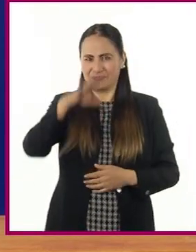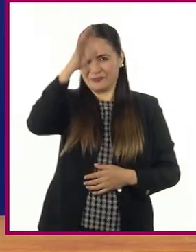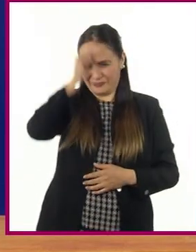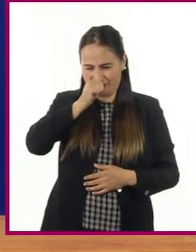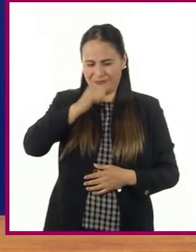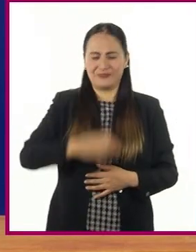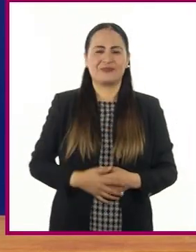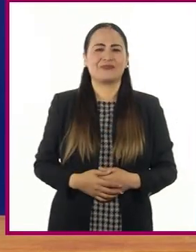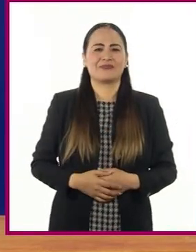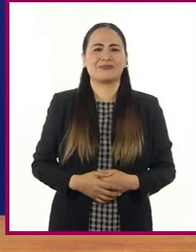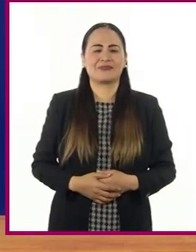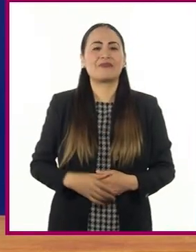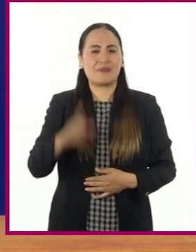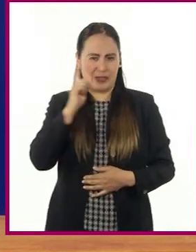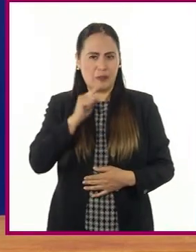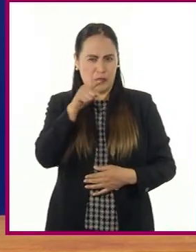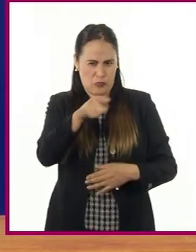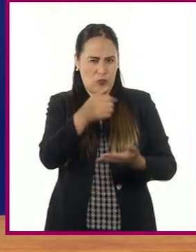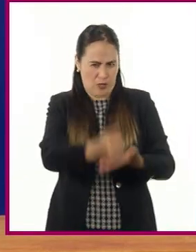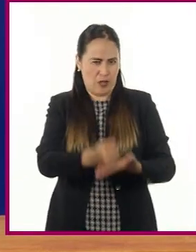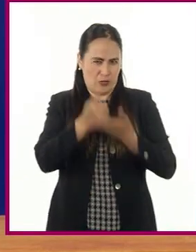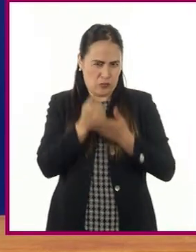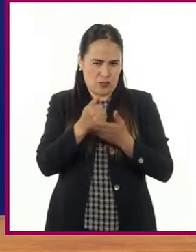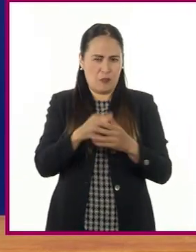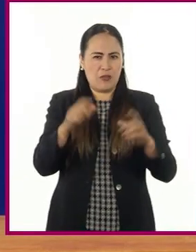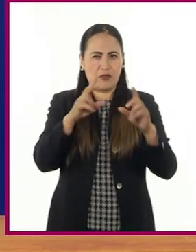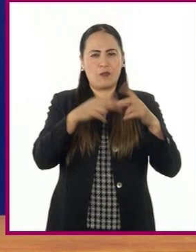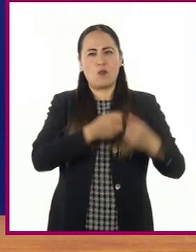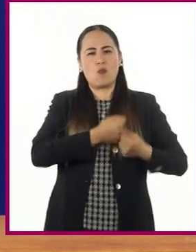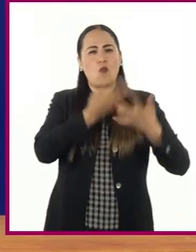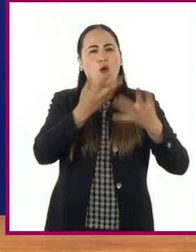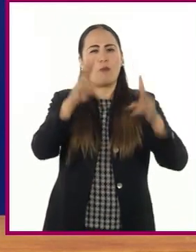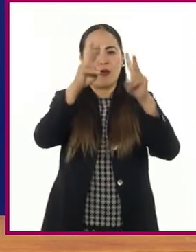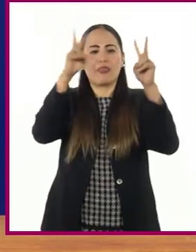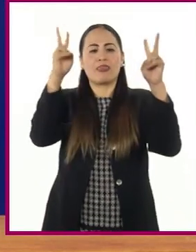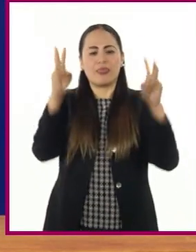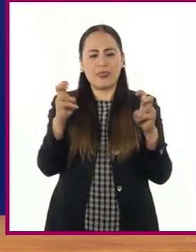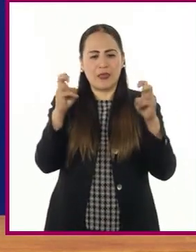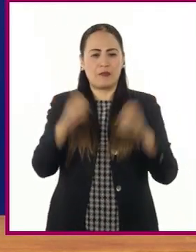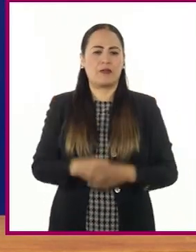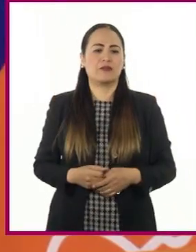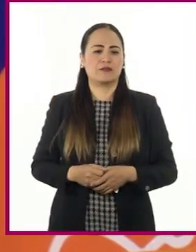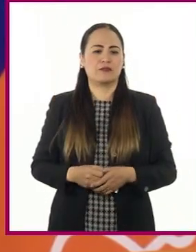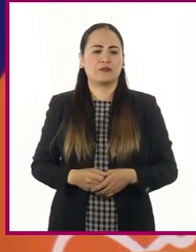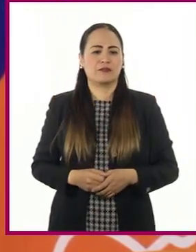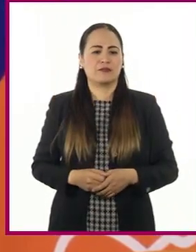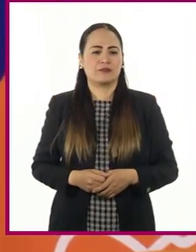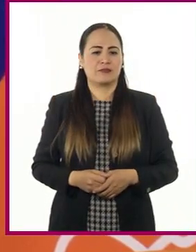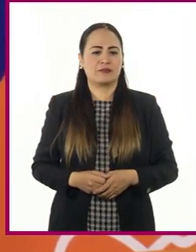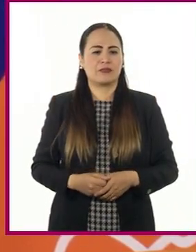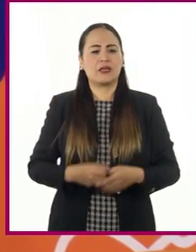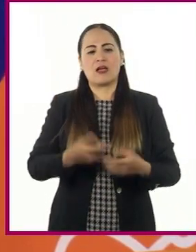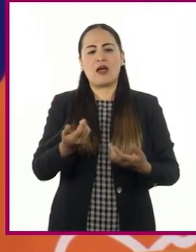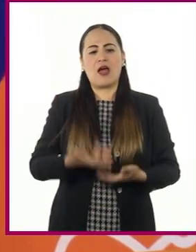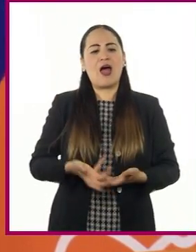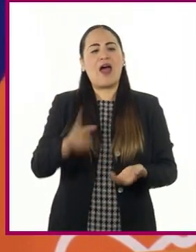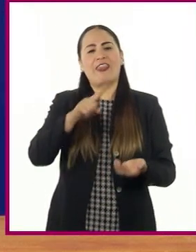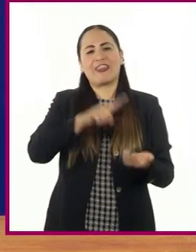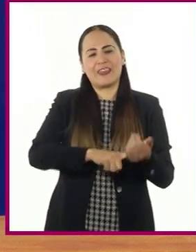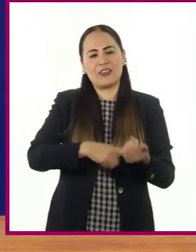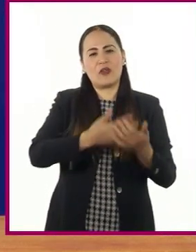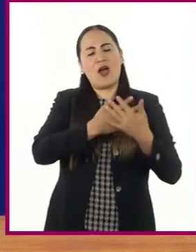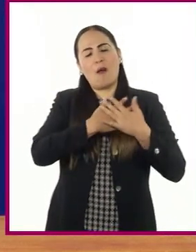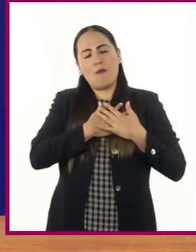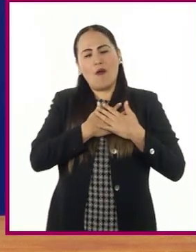a leer el siguiente poema, que se conoce como Contiene una fantasía contenta con